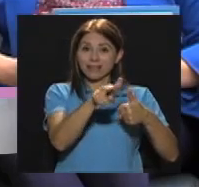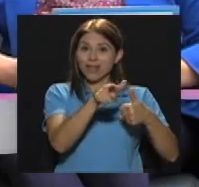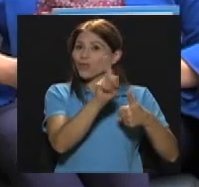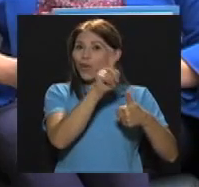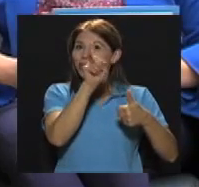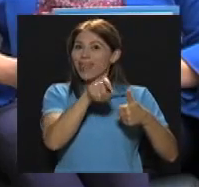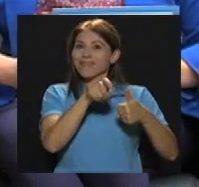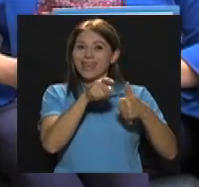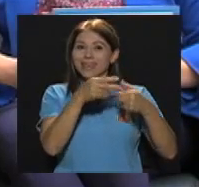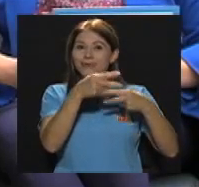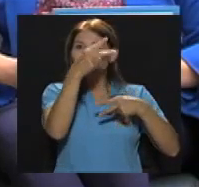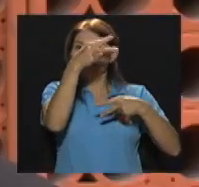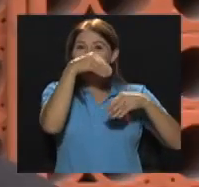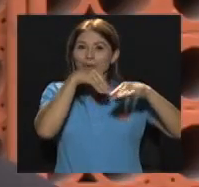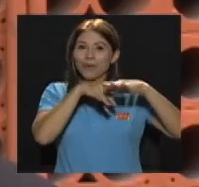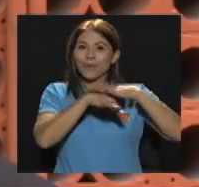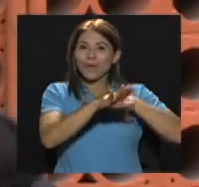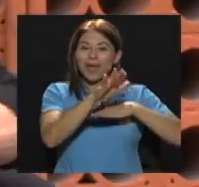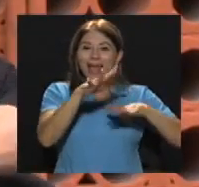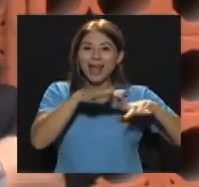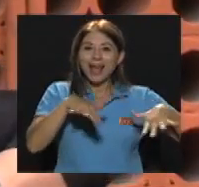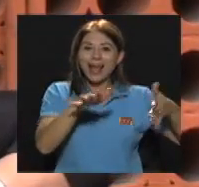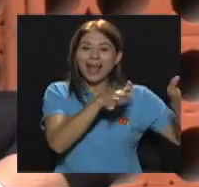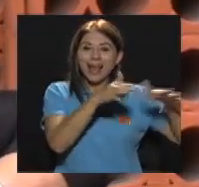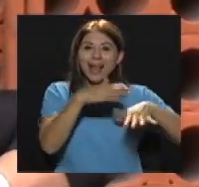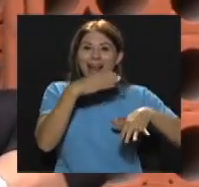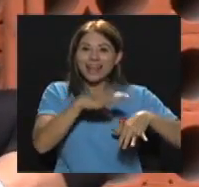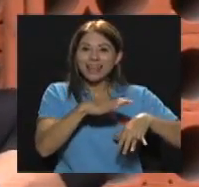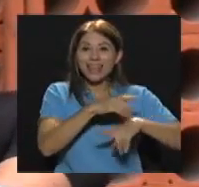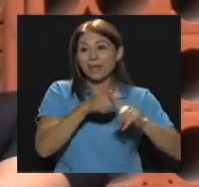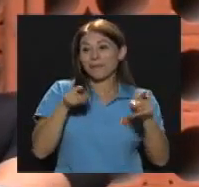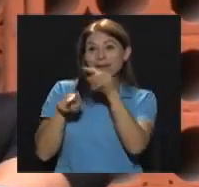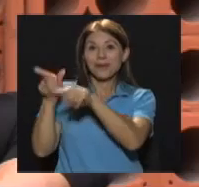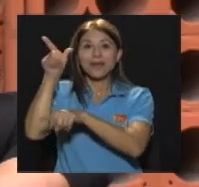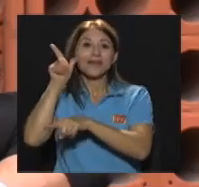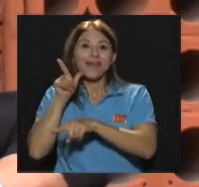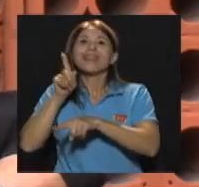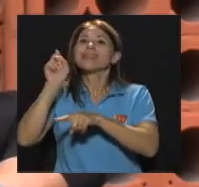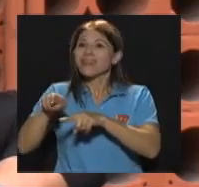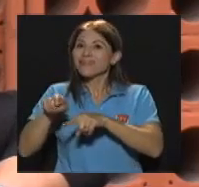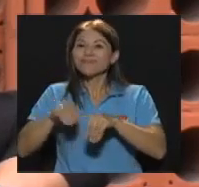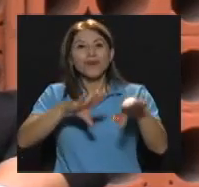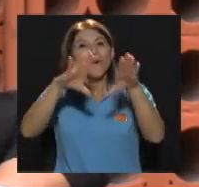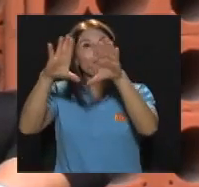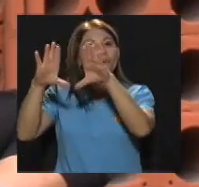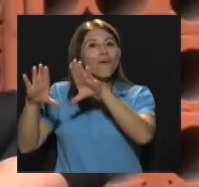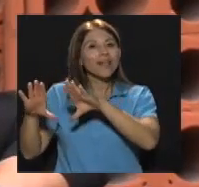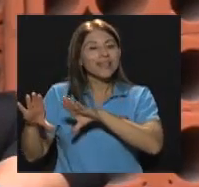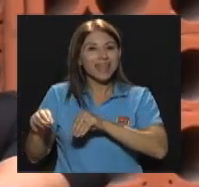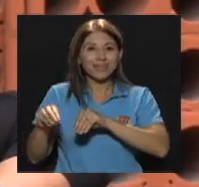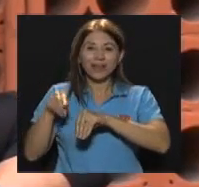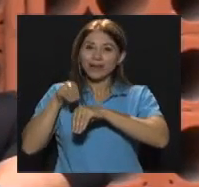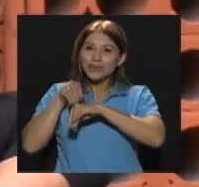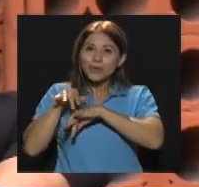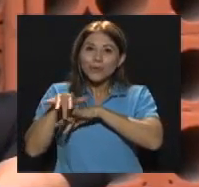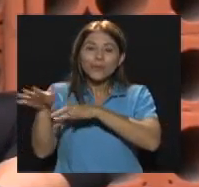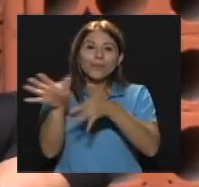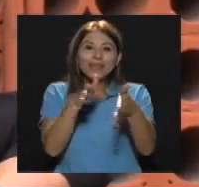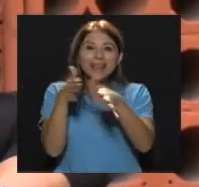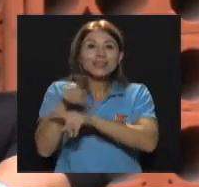donde tenemos que introducir ventilación durante todo el día, durante toda la noche. El problema con Limón es que casi no hay viento,